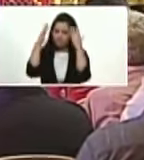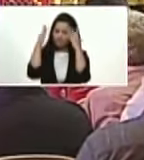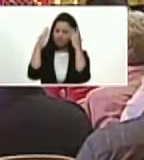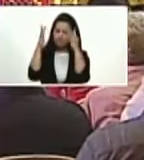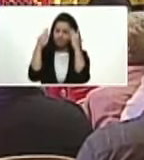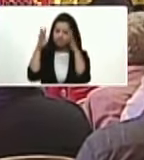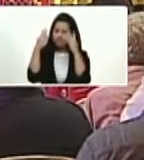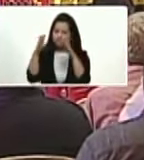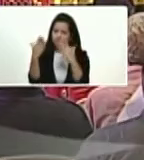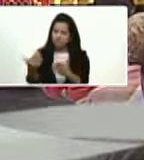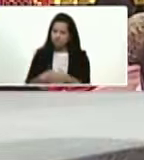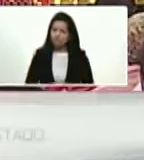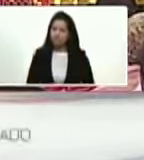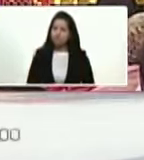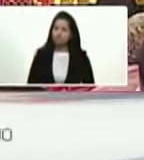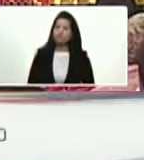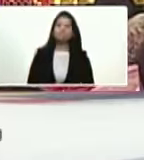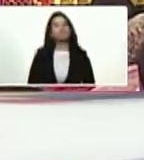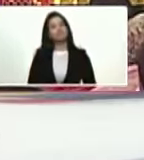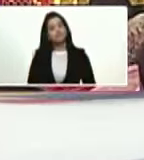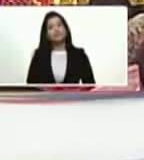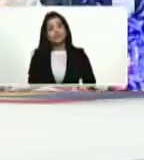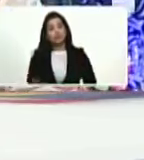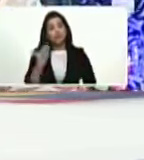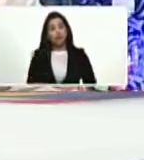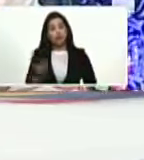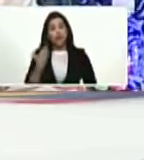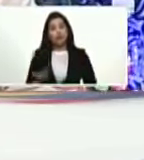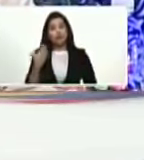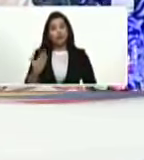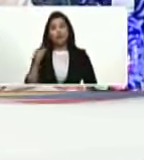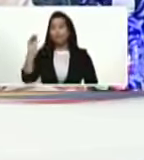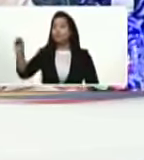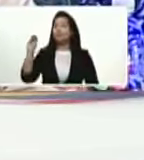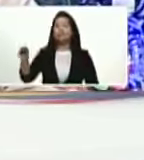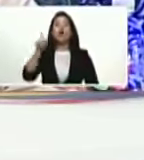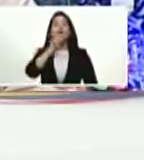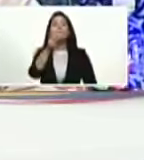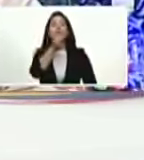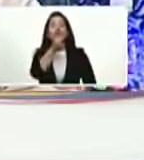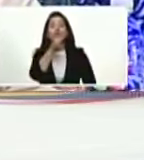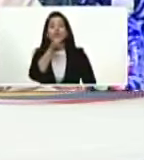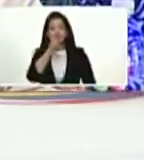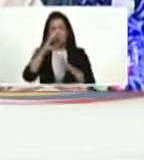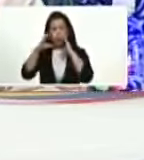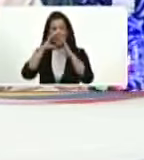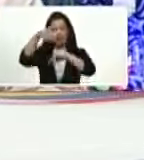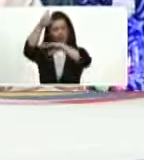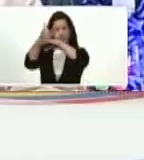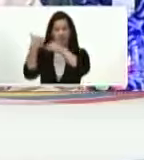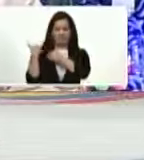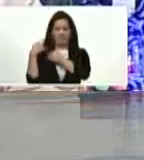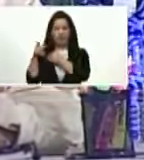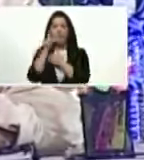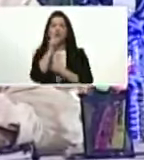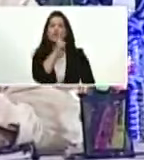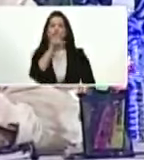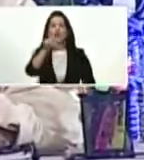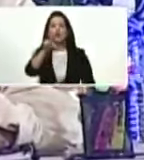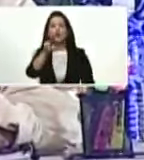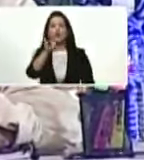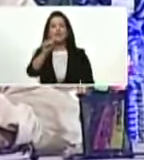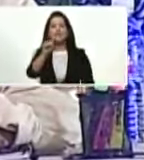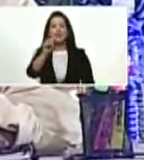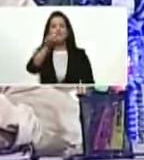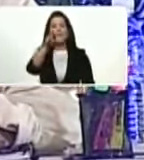Mira. Muy importante, Luis José. Luis José Marcano, camarada,